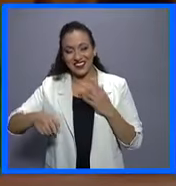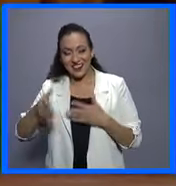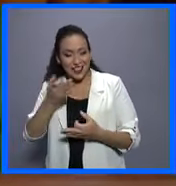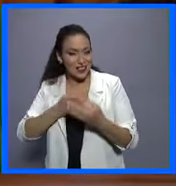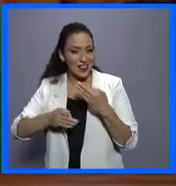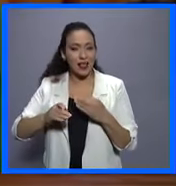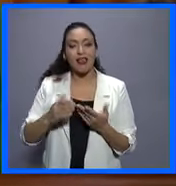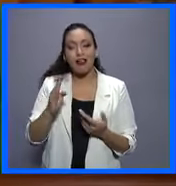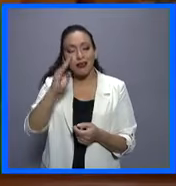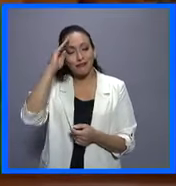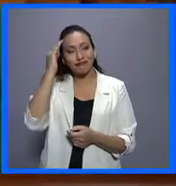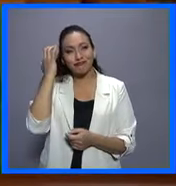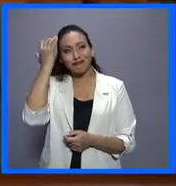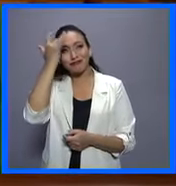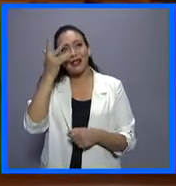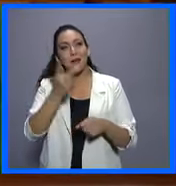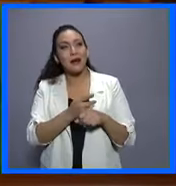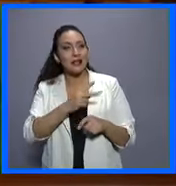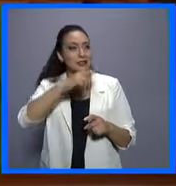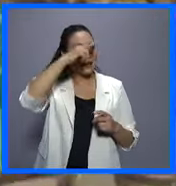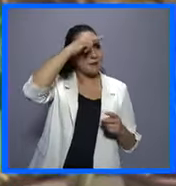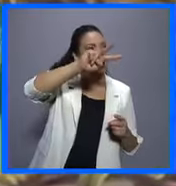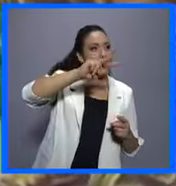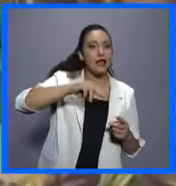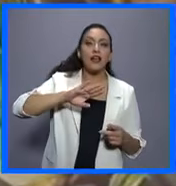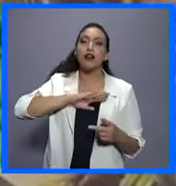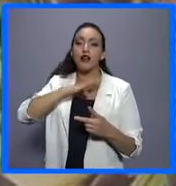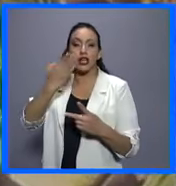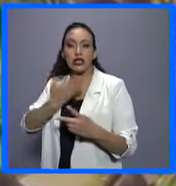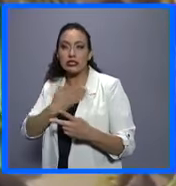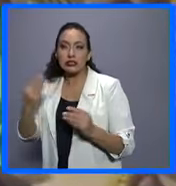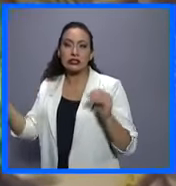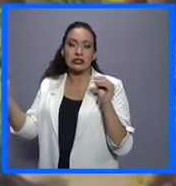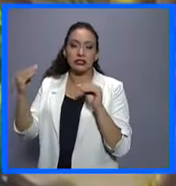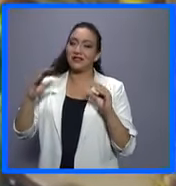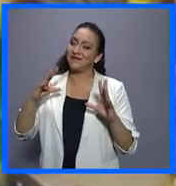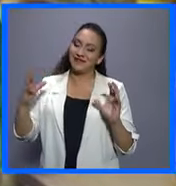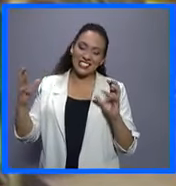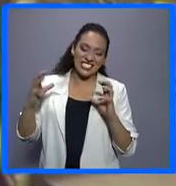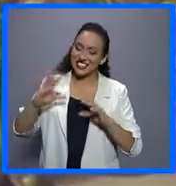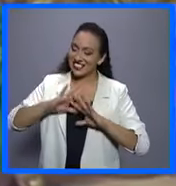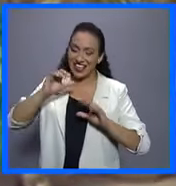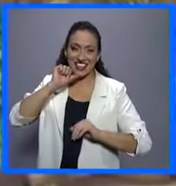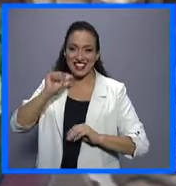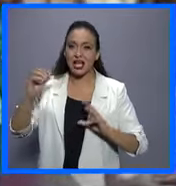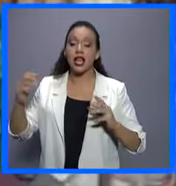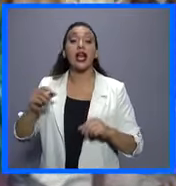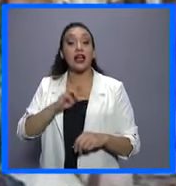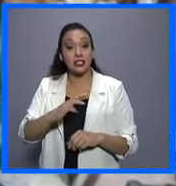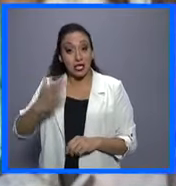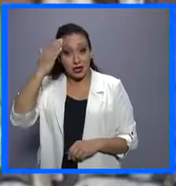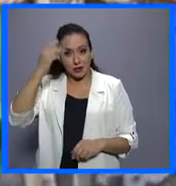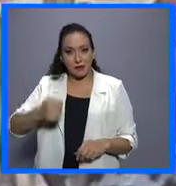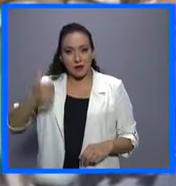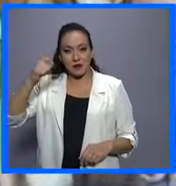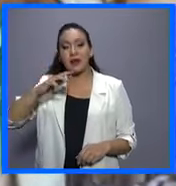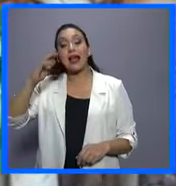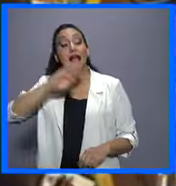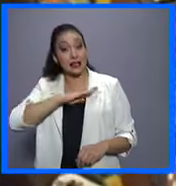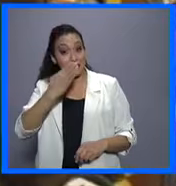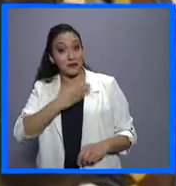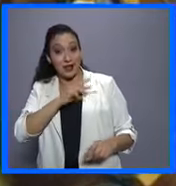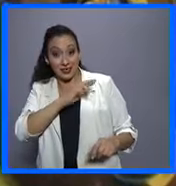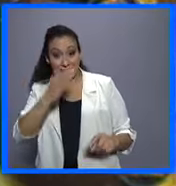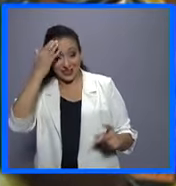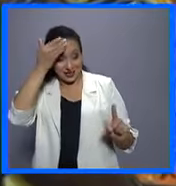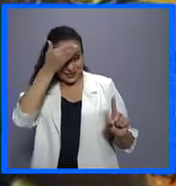ante los roces en la relación entre México y España, de la cual celebra los avances, como el primer reconocimiento por parte de España